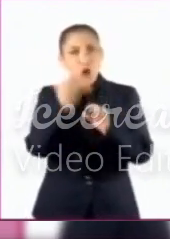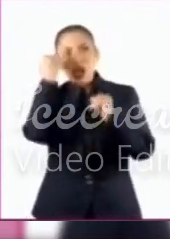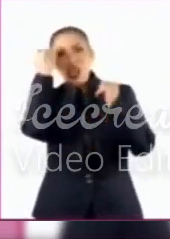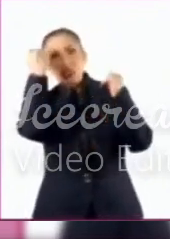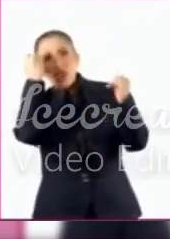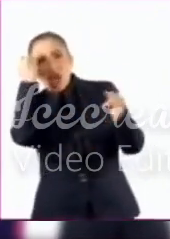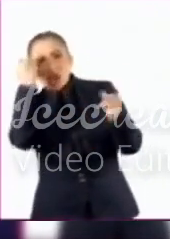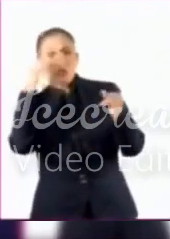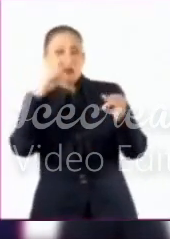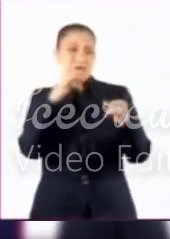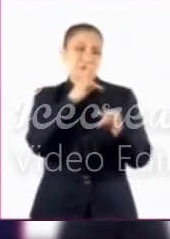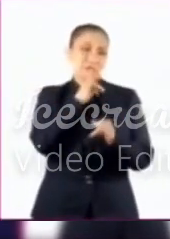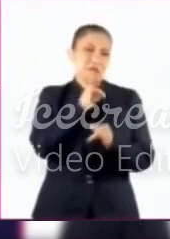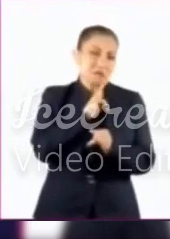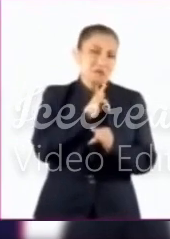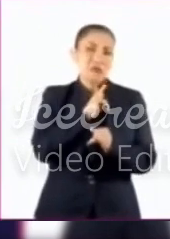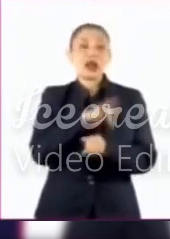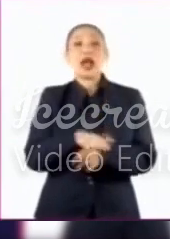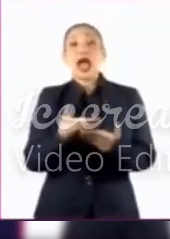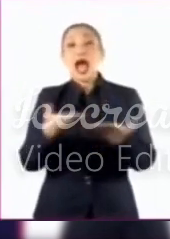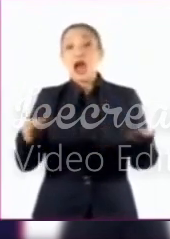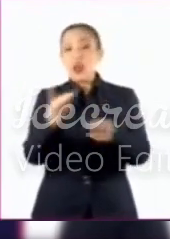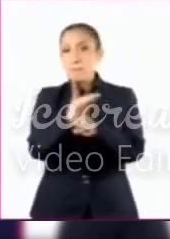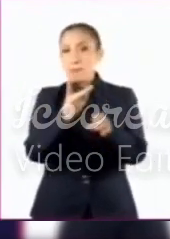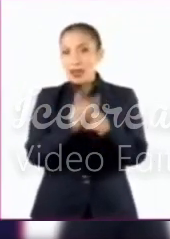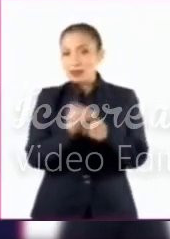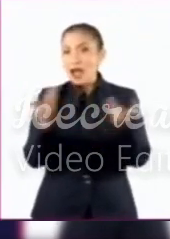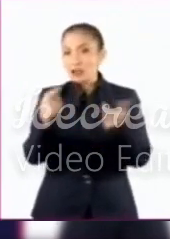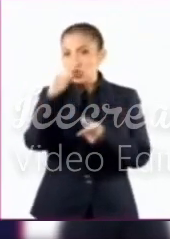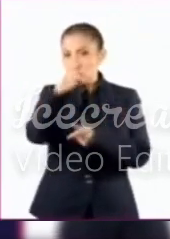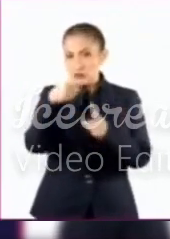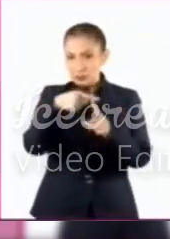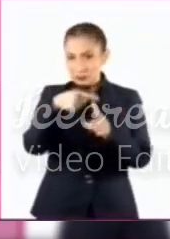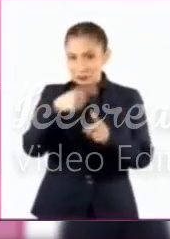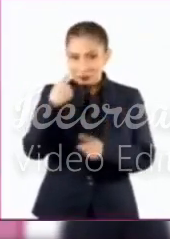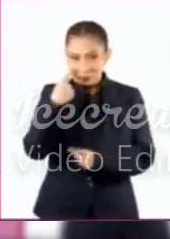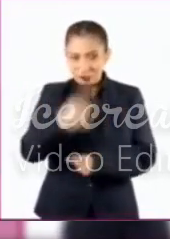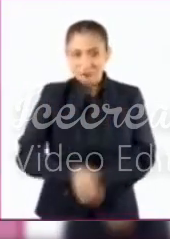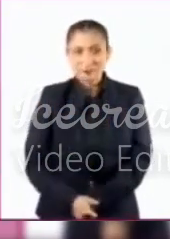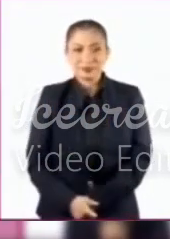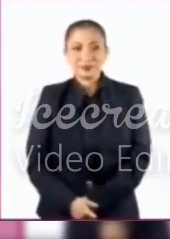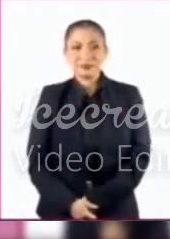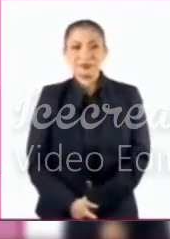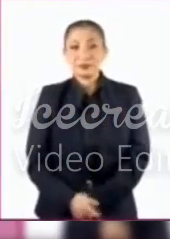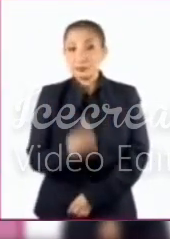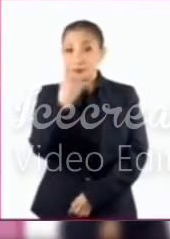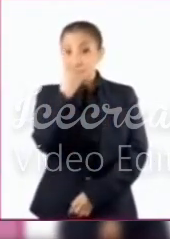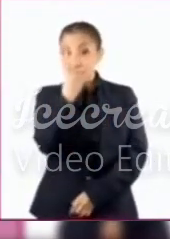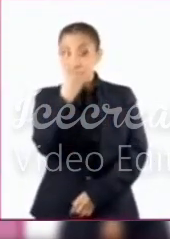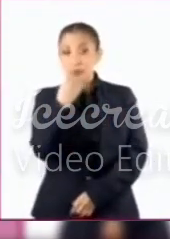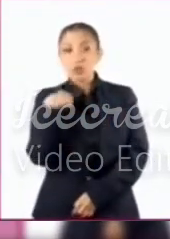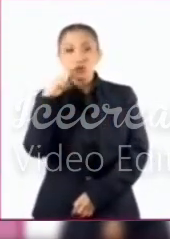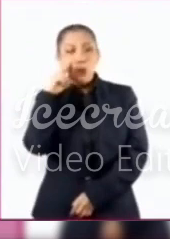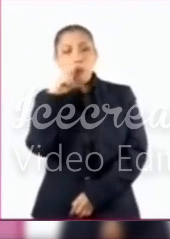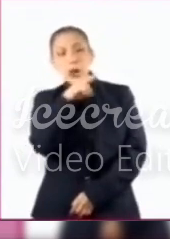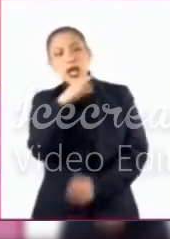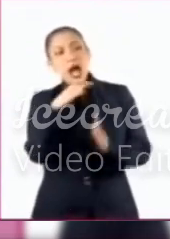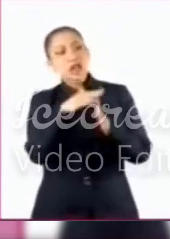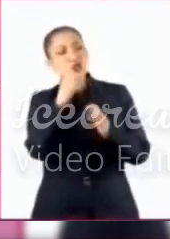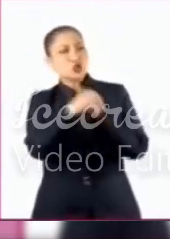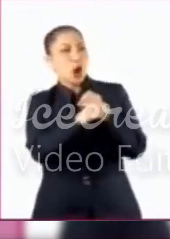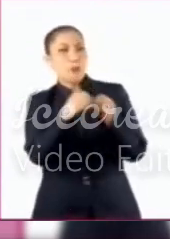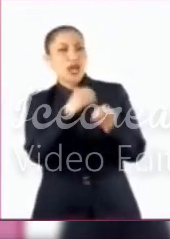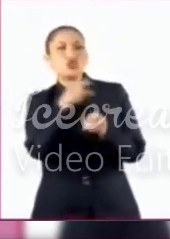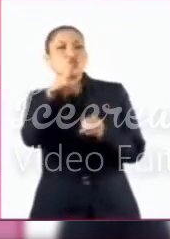y distopías. Ahora los invito a que realicen lo siguiente. 1. Observen en casa